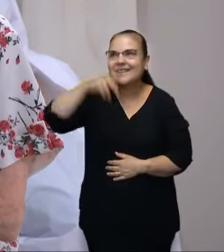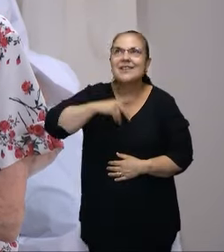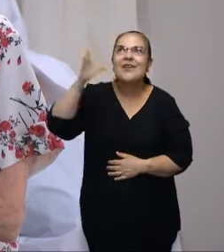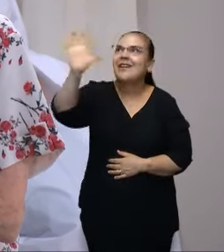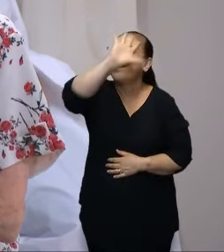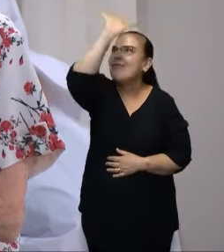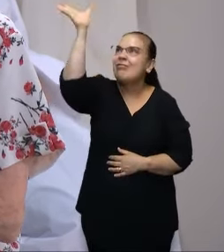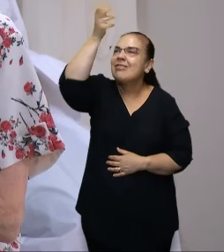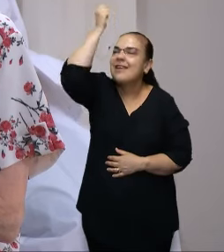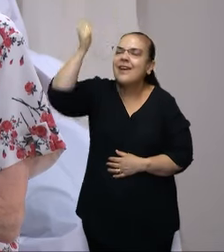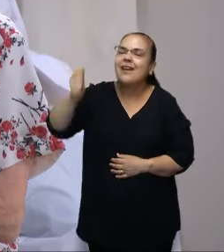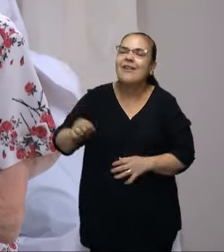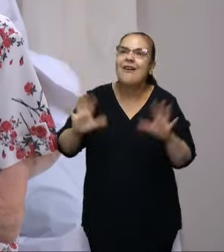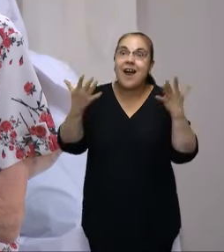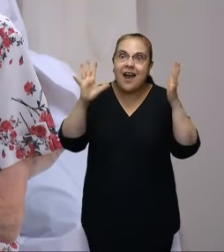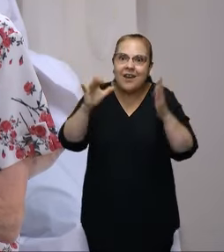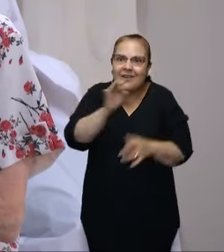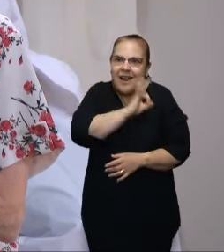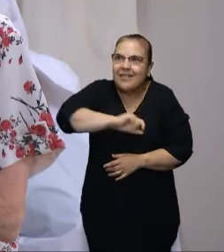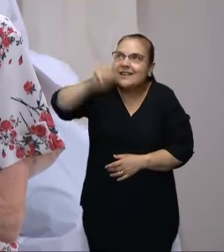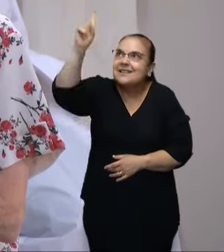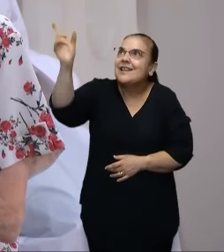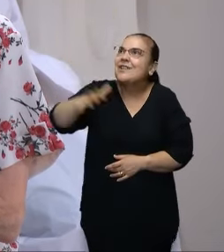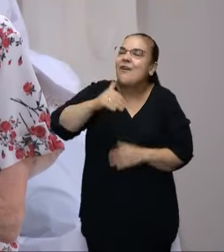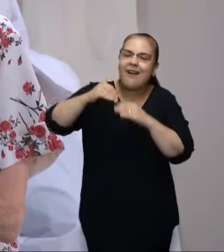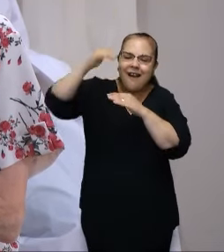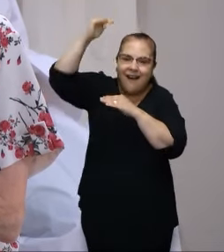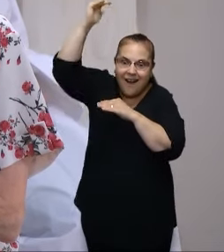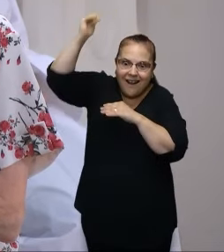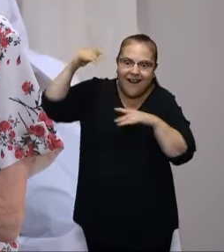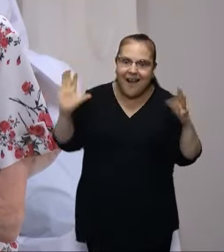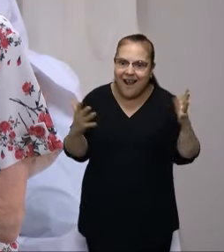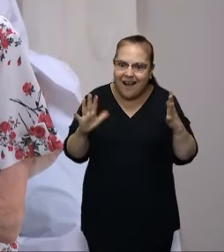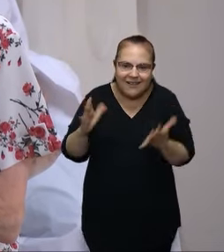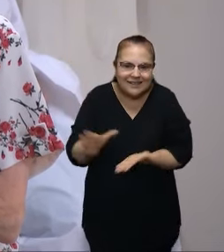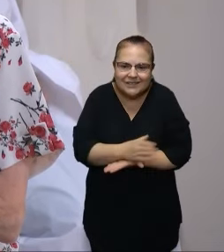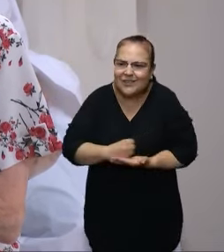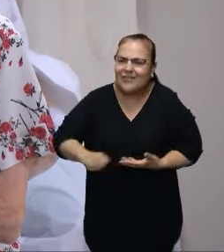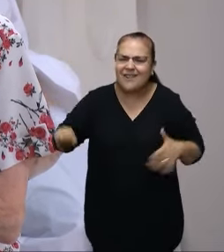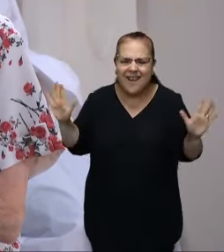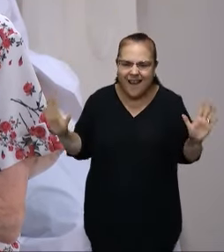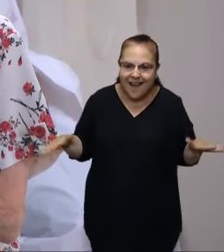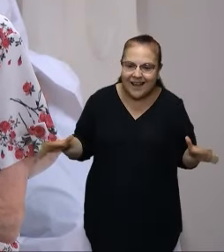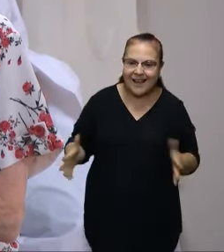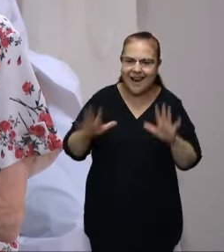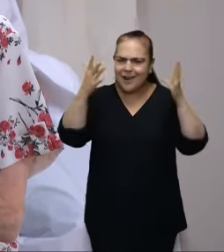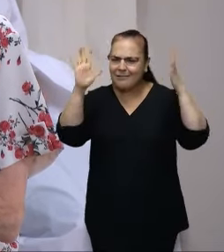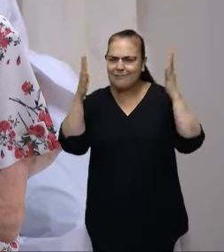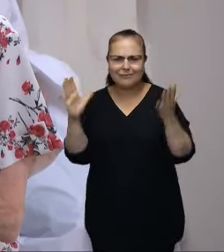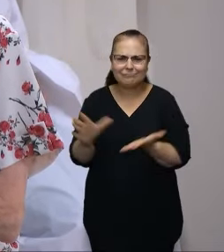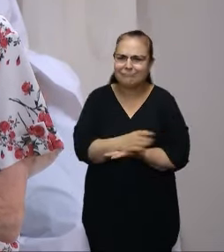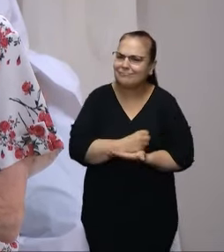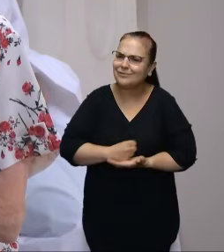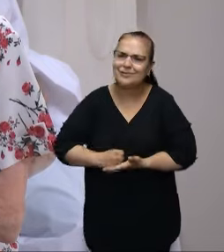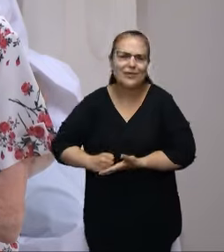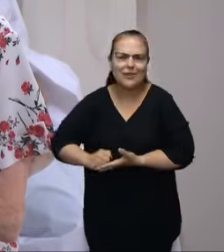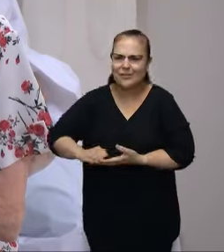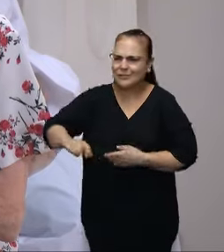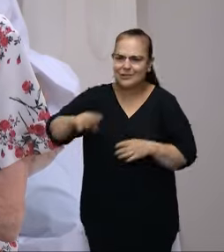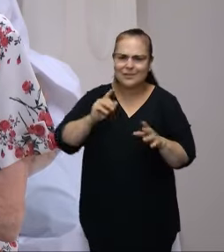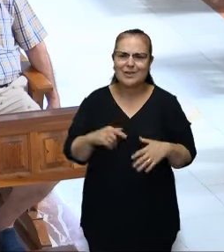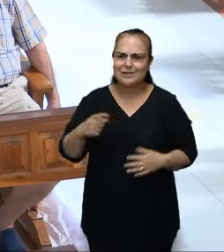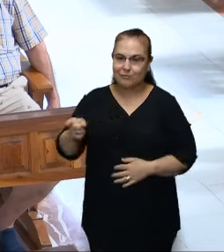cielo alabad al Señor en lo alto alabadlo todos sus ángeles alabadlo todos sus